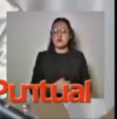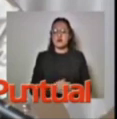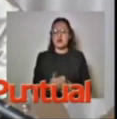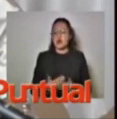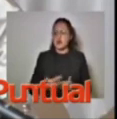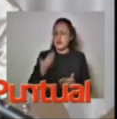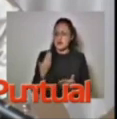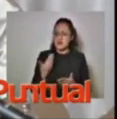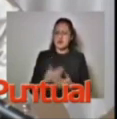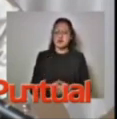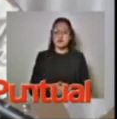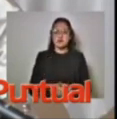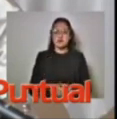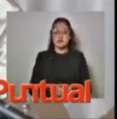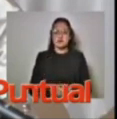anteriores,